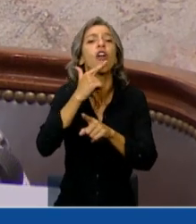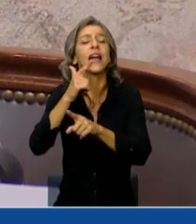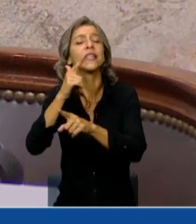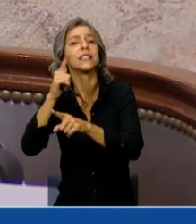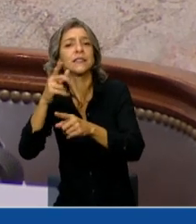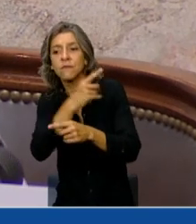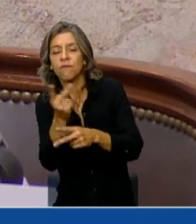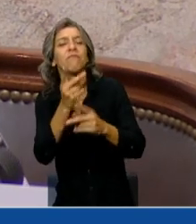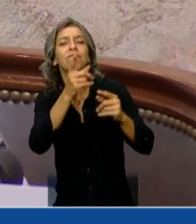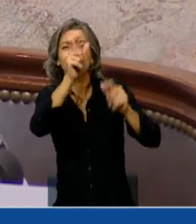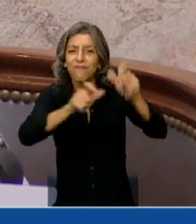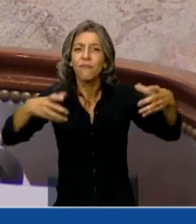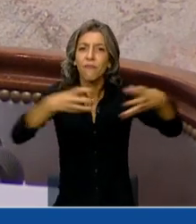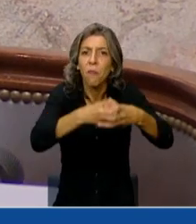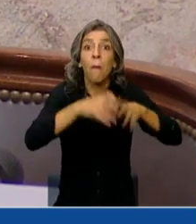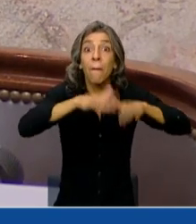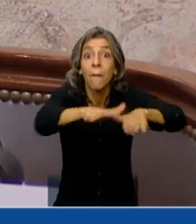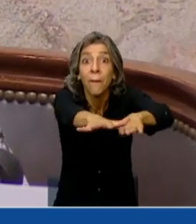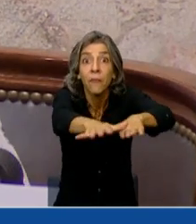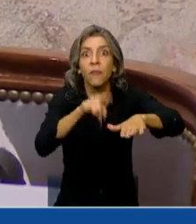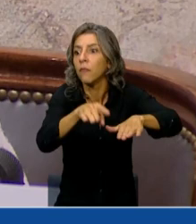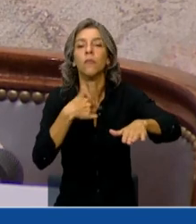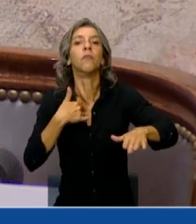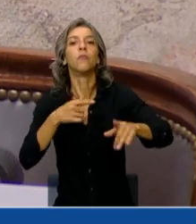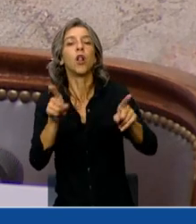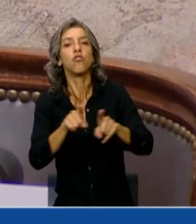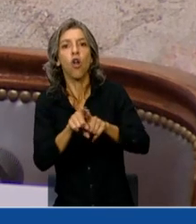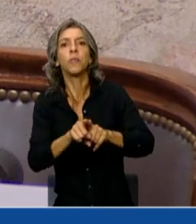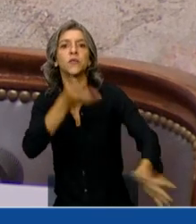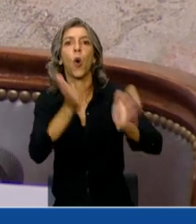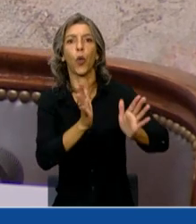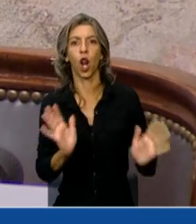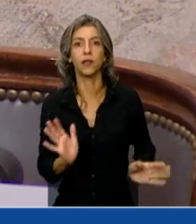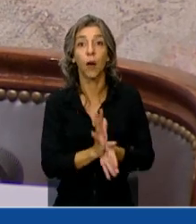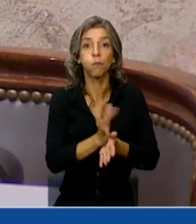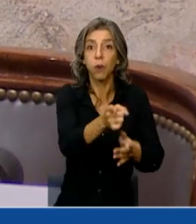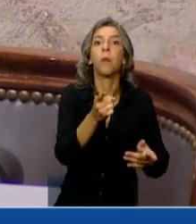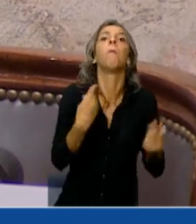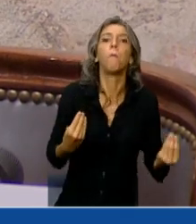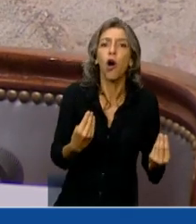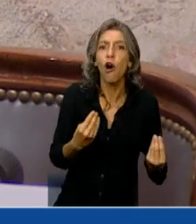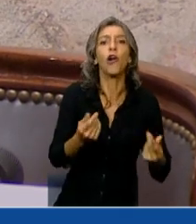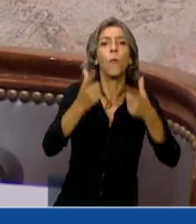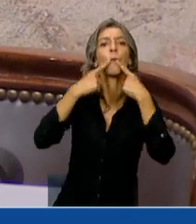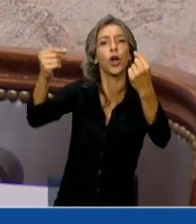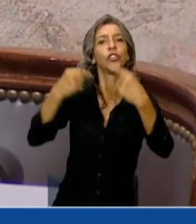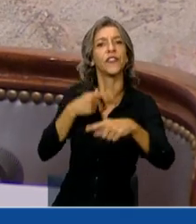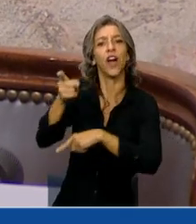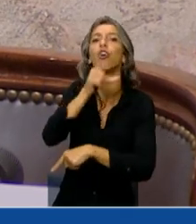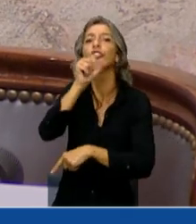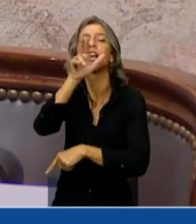radical por el solo hecho de marchar, de movilizarse reiteradamente. ¿Contra qué? Contra el ajuste de Tolosa Paz. Y sobre